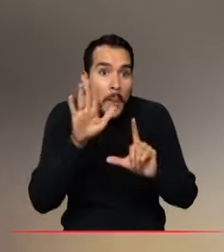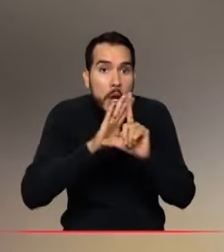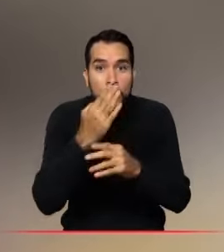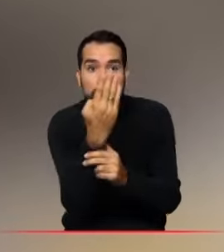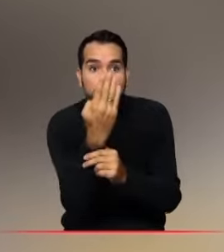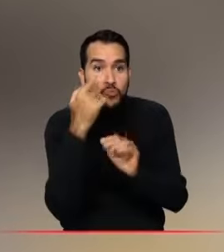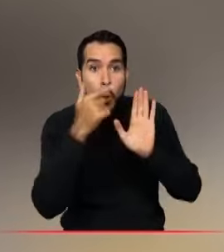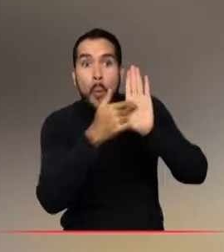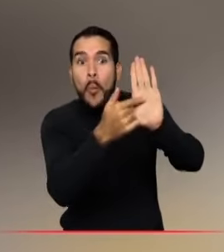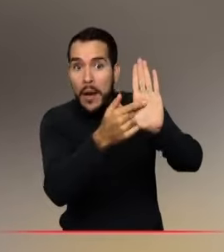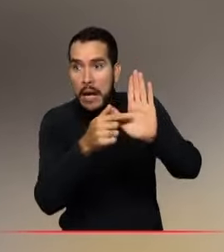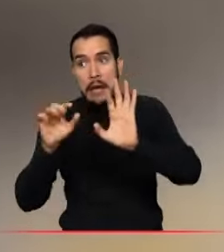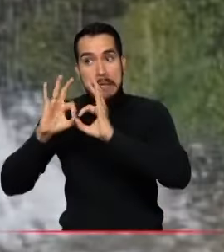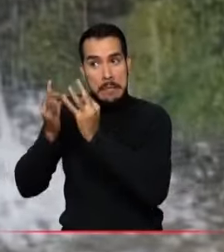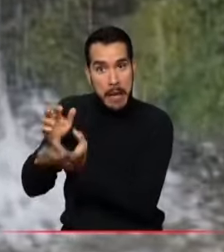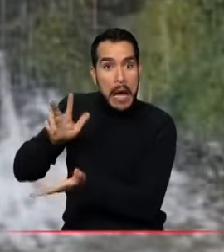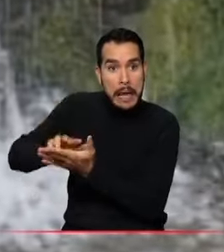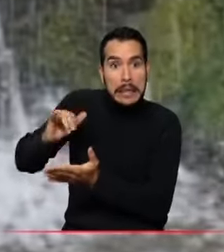familiares.